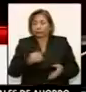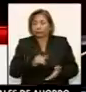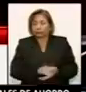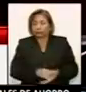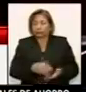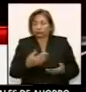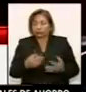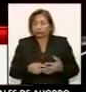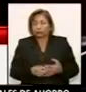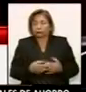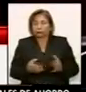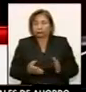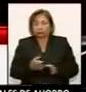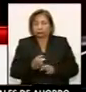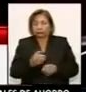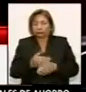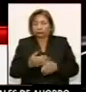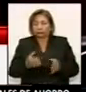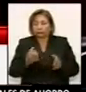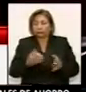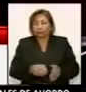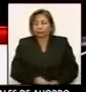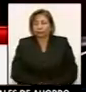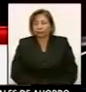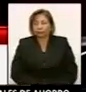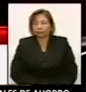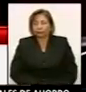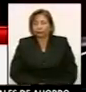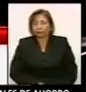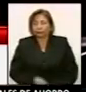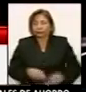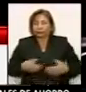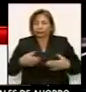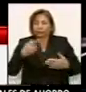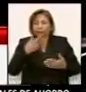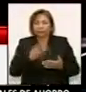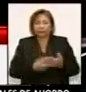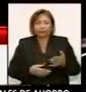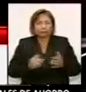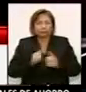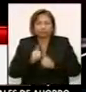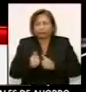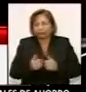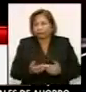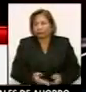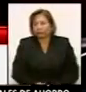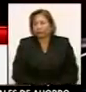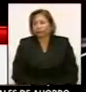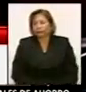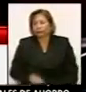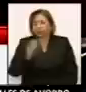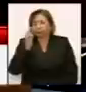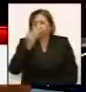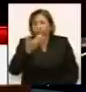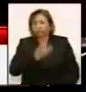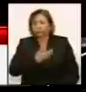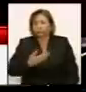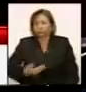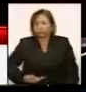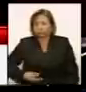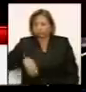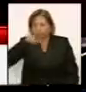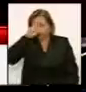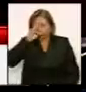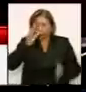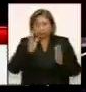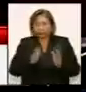quería empezar de otra forma que lo tenía organizado. Pero hay cosas que no se pueden dejar pasar, presidente. Parece que volviendo a las